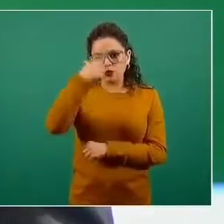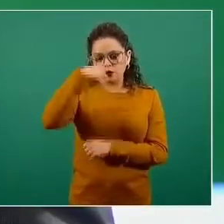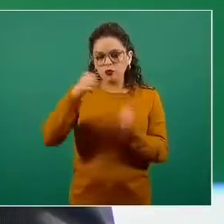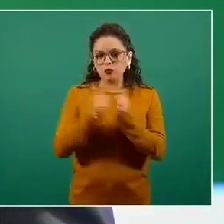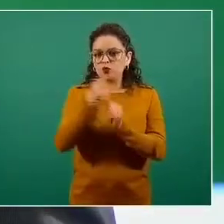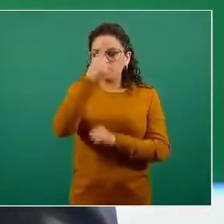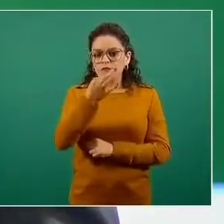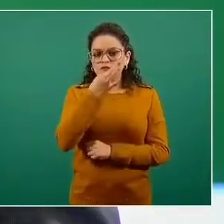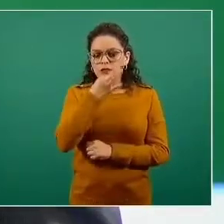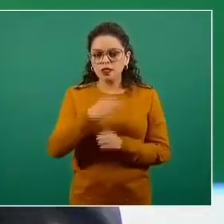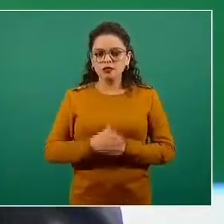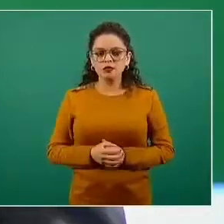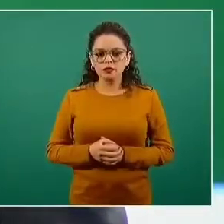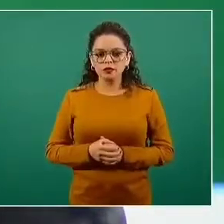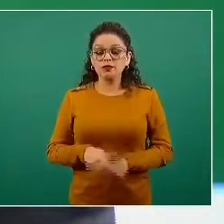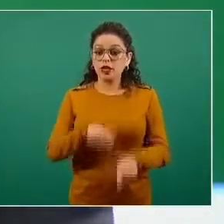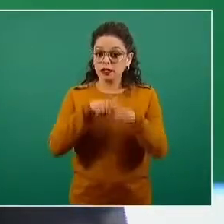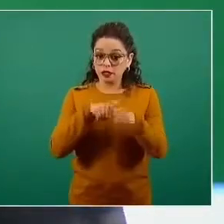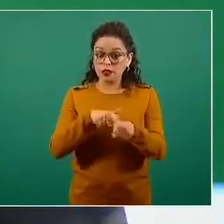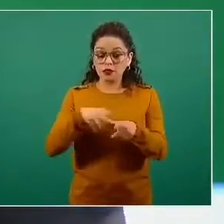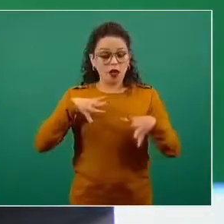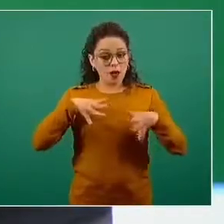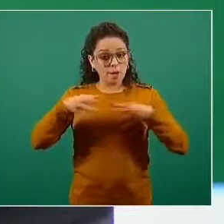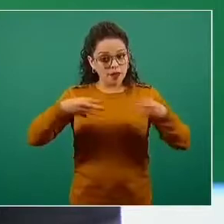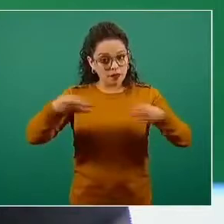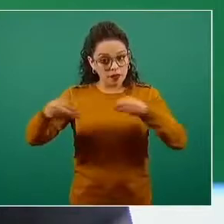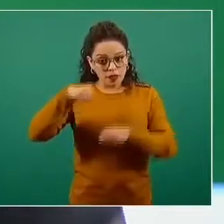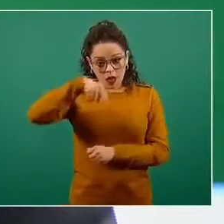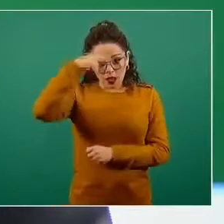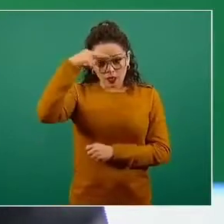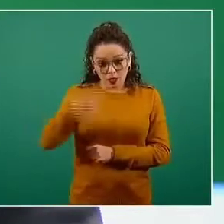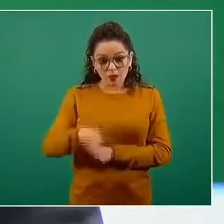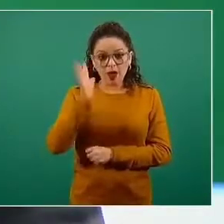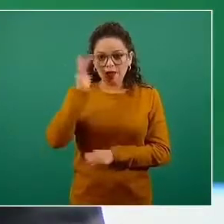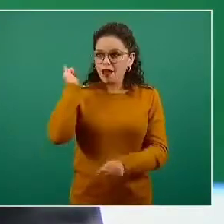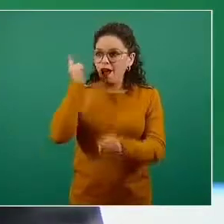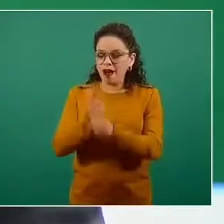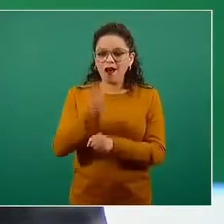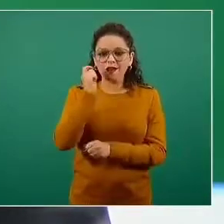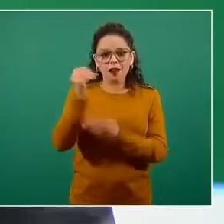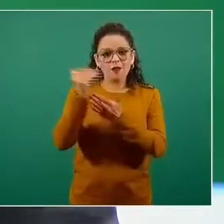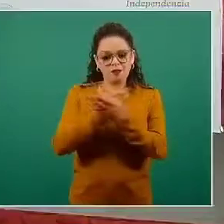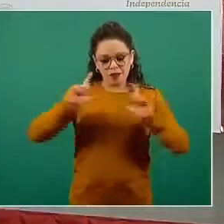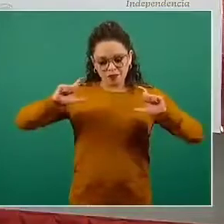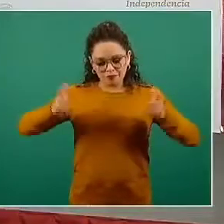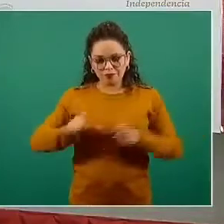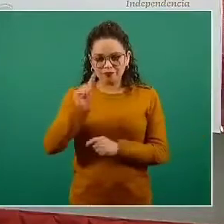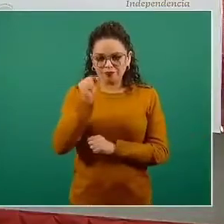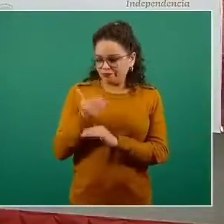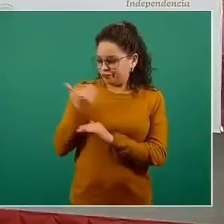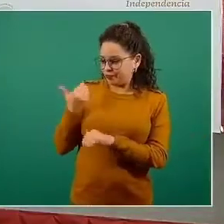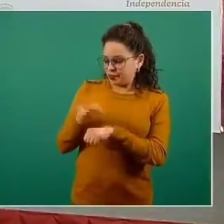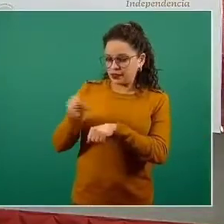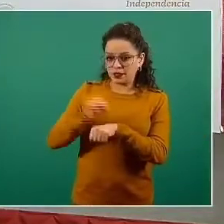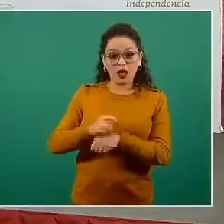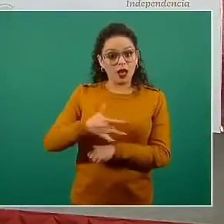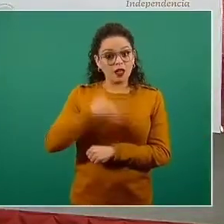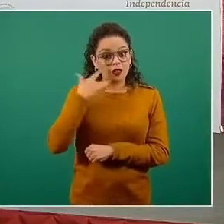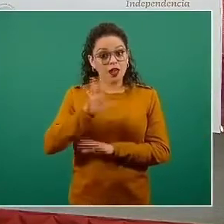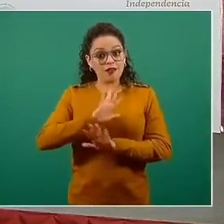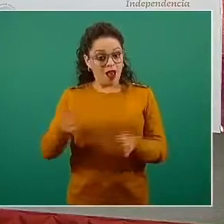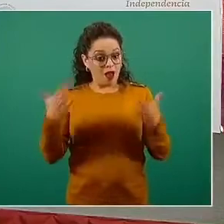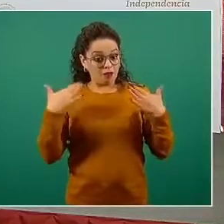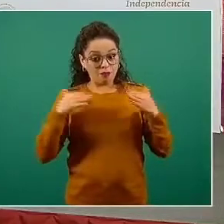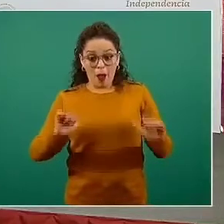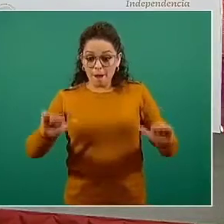minuto. La epidemia sigue, en México tenemos noticias alentadoras de una reducción en semanas recientes, no debe ser tomada como garantía